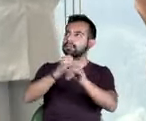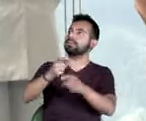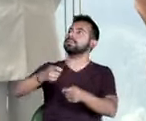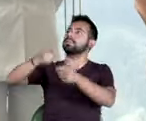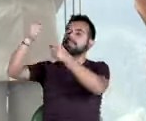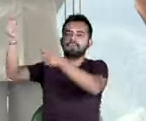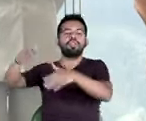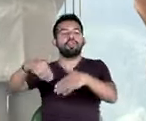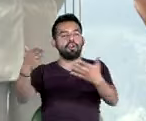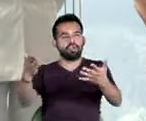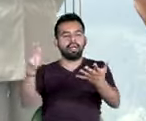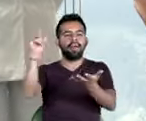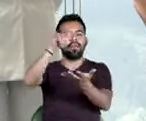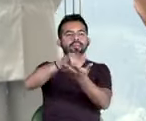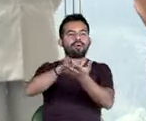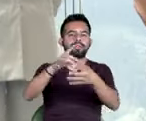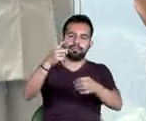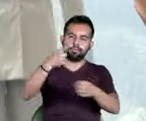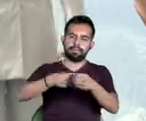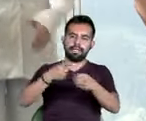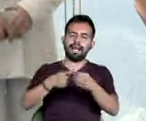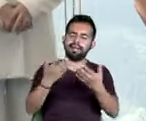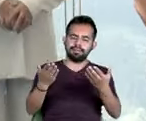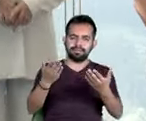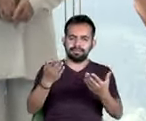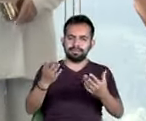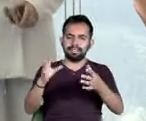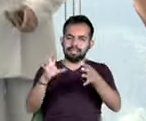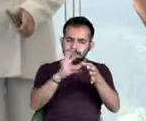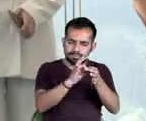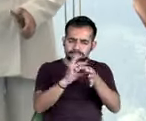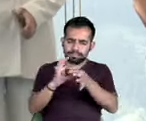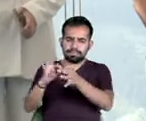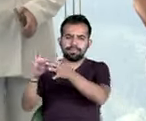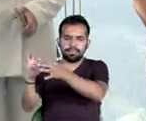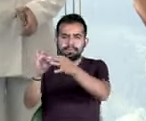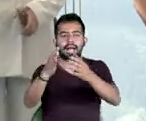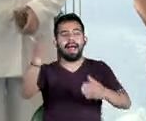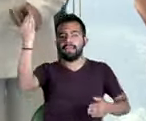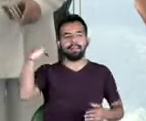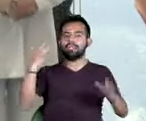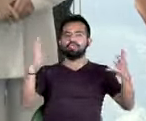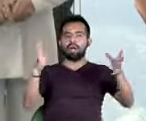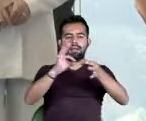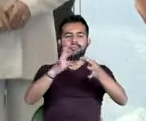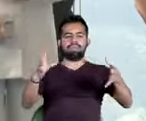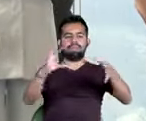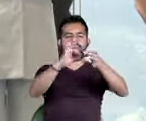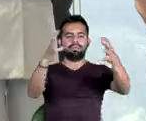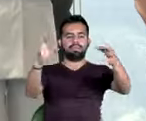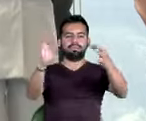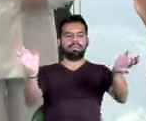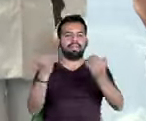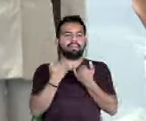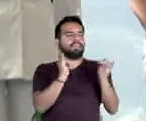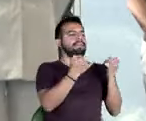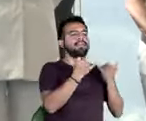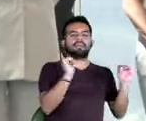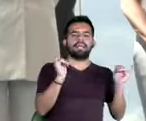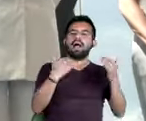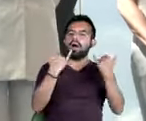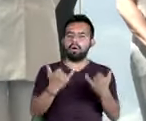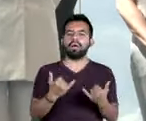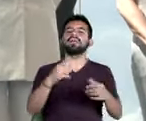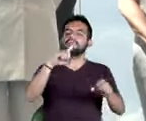Quito. Estas conexiones lógicas, pero que no se han hecho, son parte de lo que haremos para el trabajo en las 33 parroquias rurales y un tema